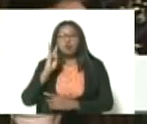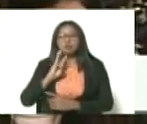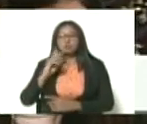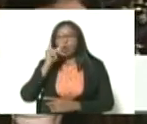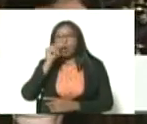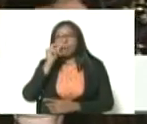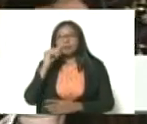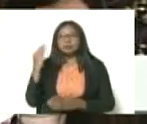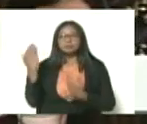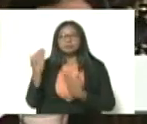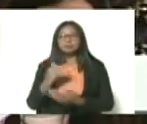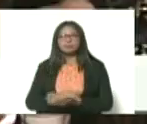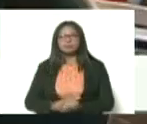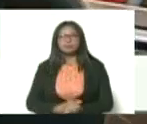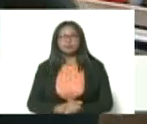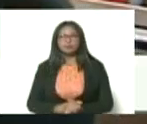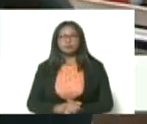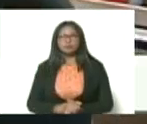Herrero.